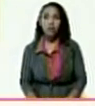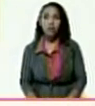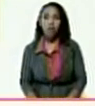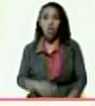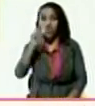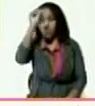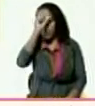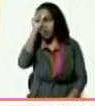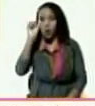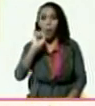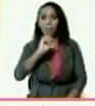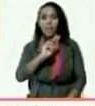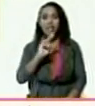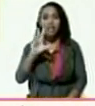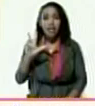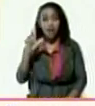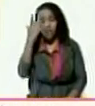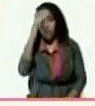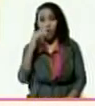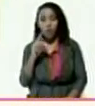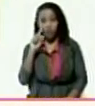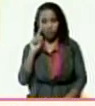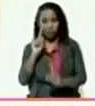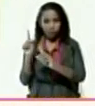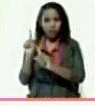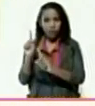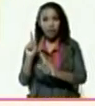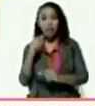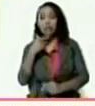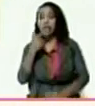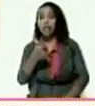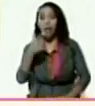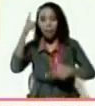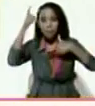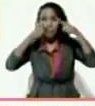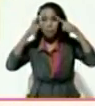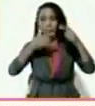Domingo 23 de febrero, fíjate tú, dijera nuestro comandante.